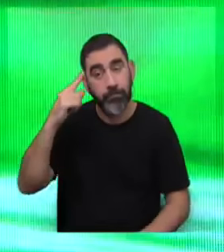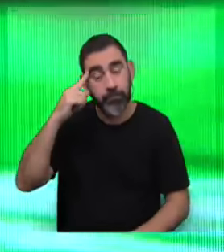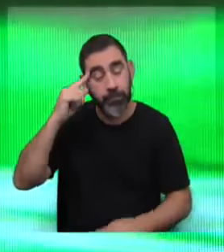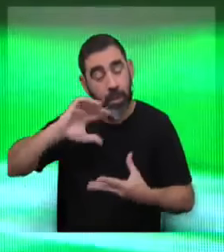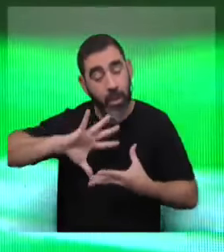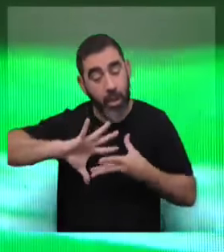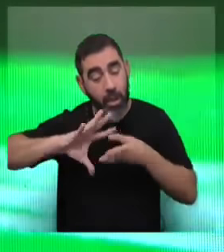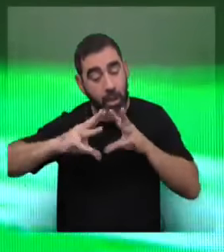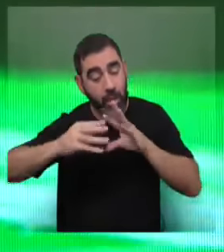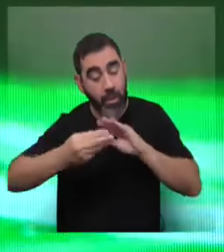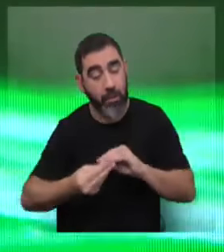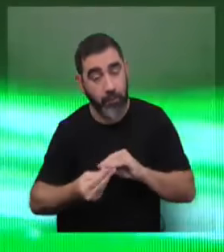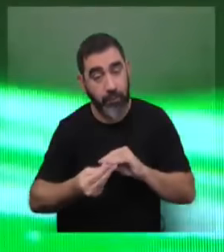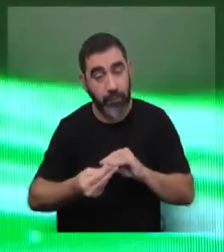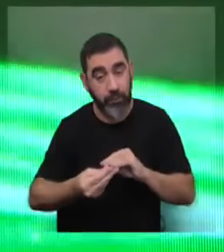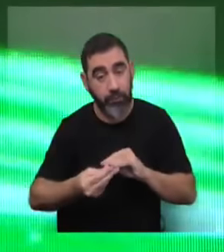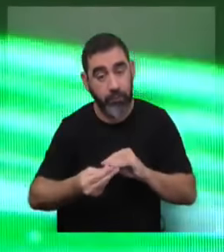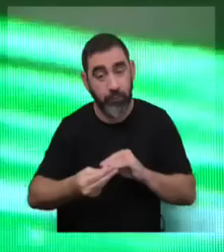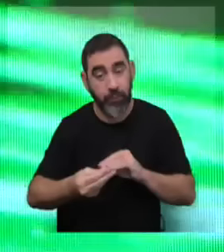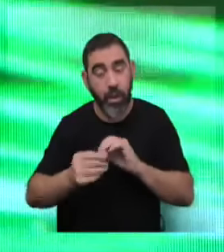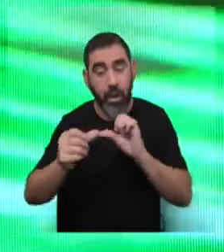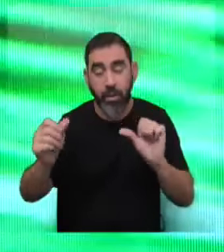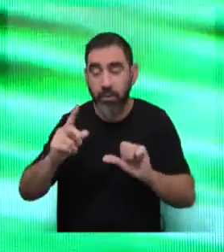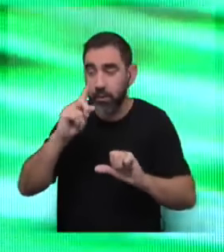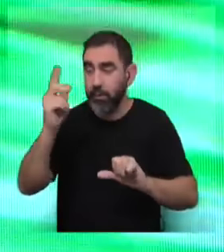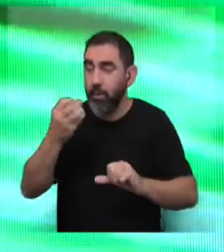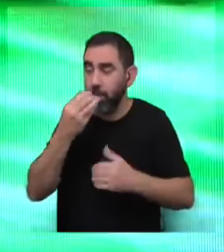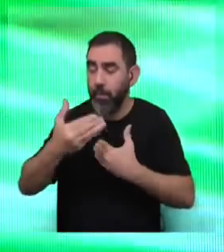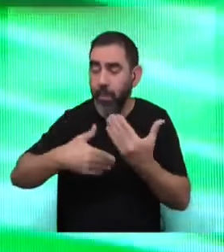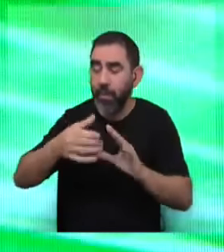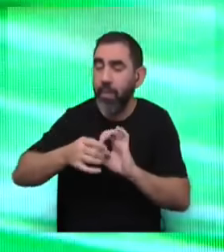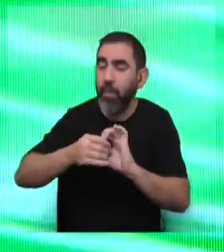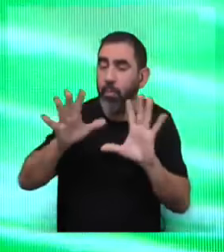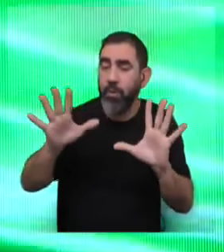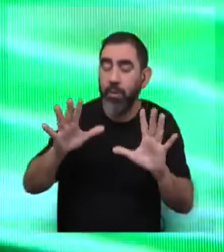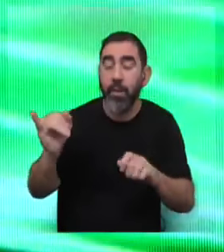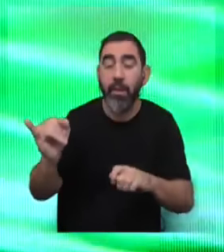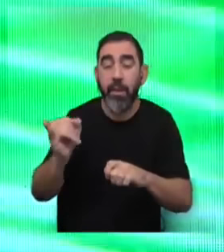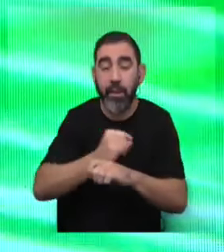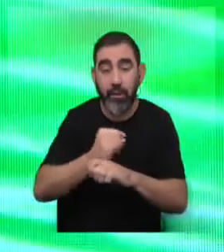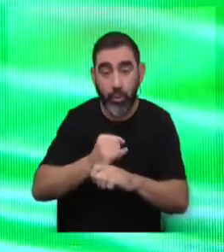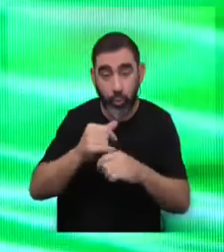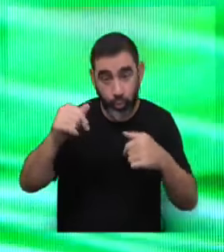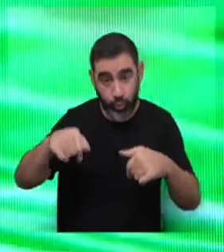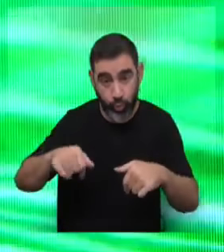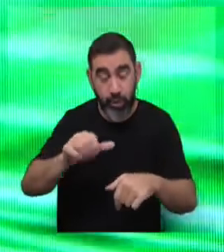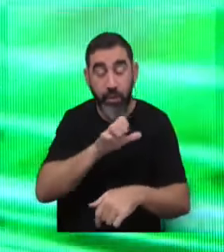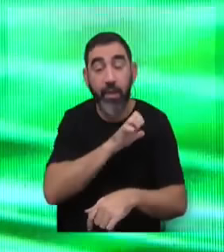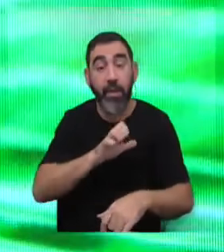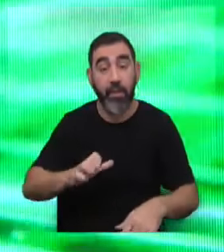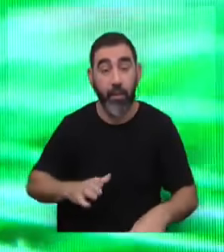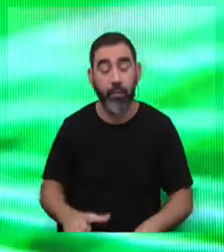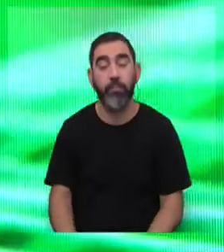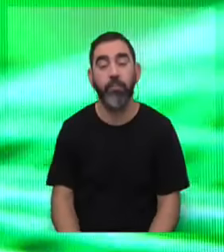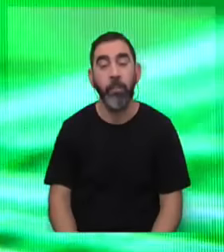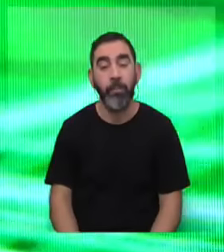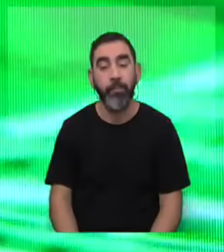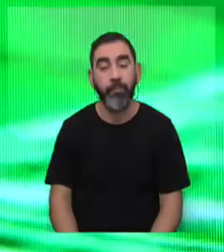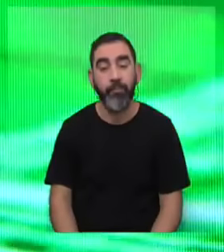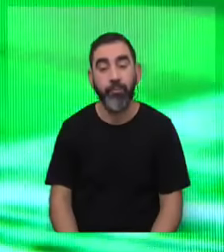adaptar profundizar hac ágiles y democráticas las instituciones del estado no se trata